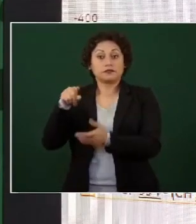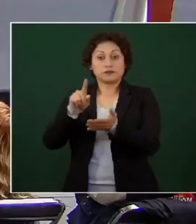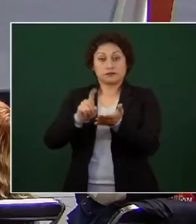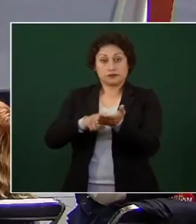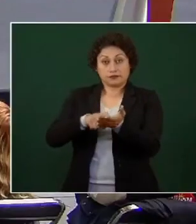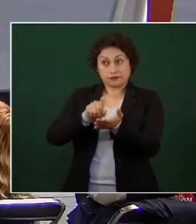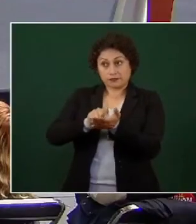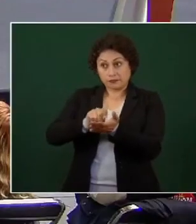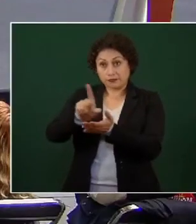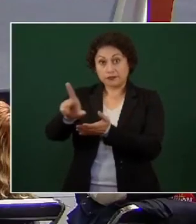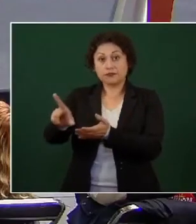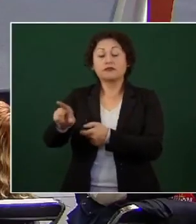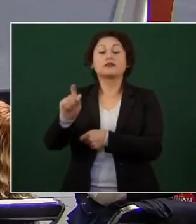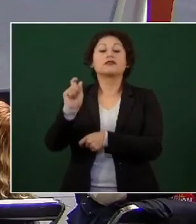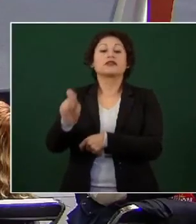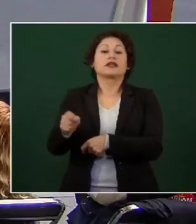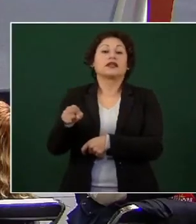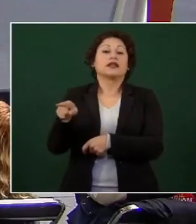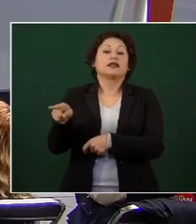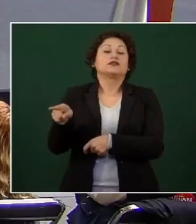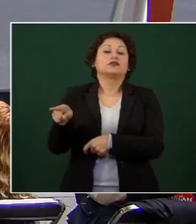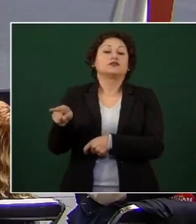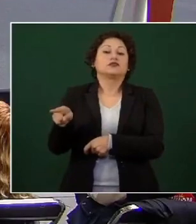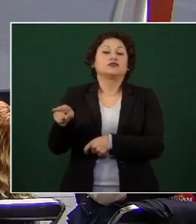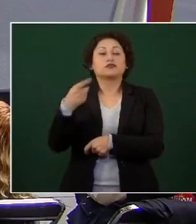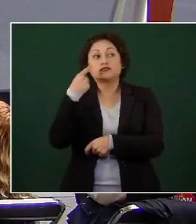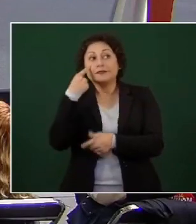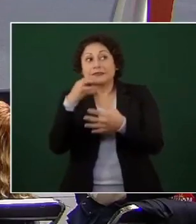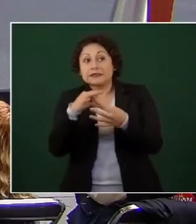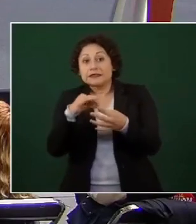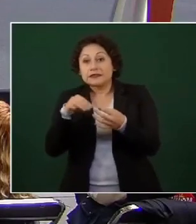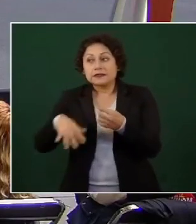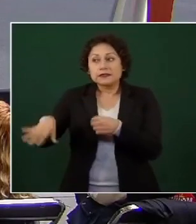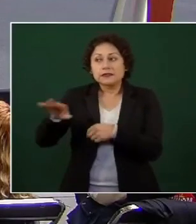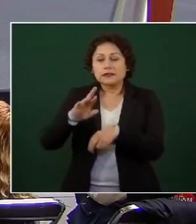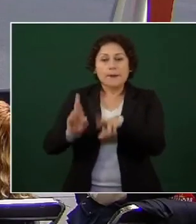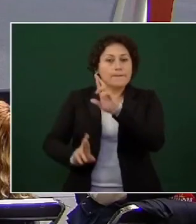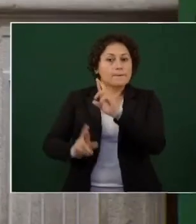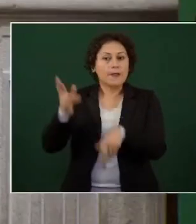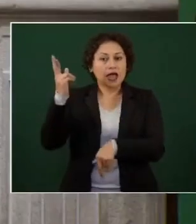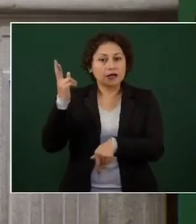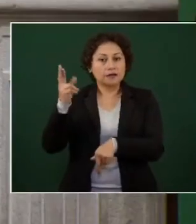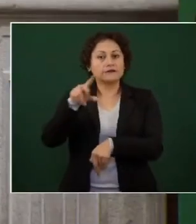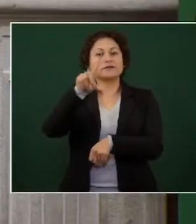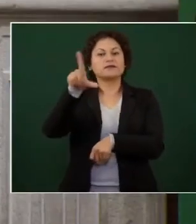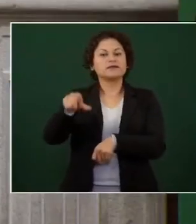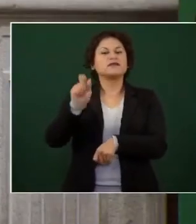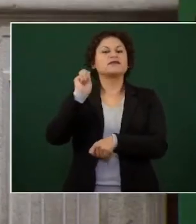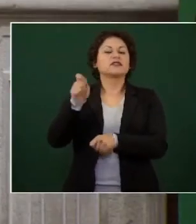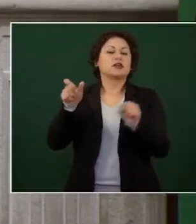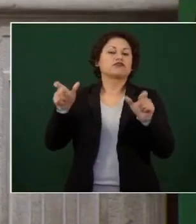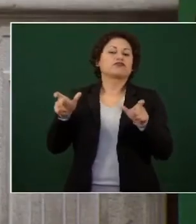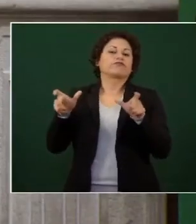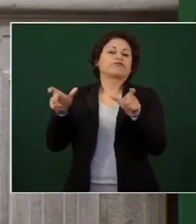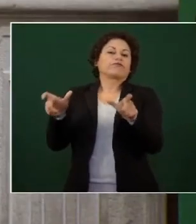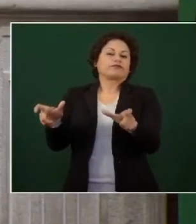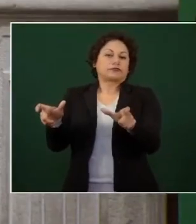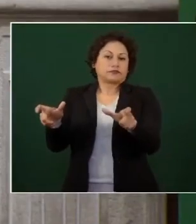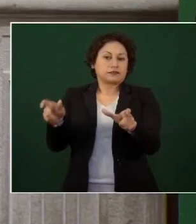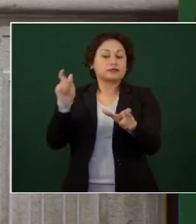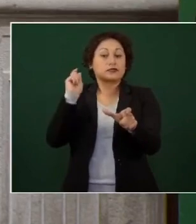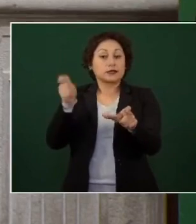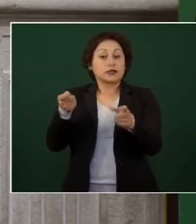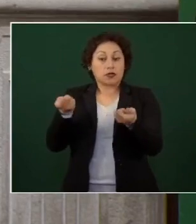sublevación. Y hacen una redada no solo controlan a los